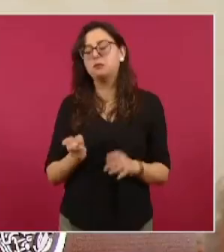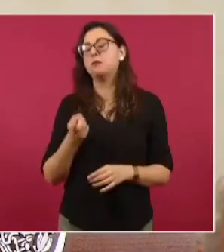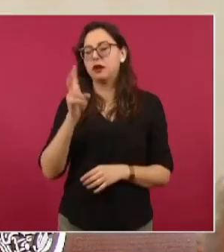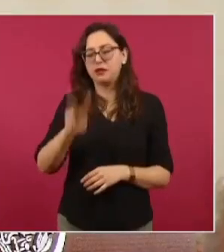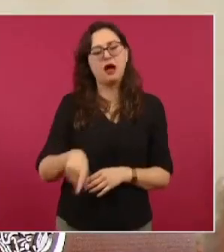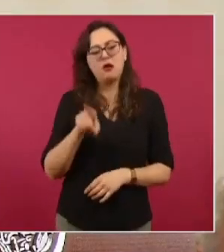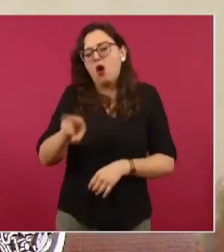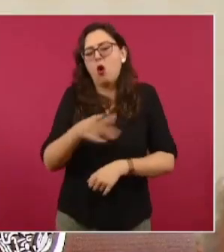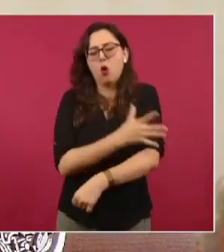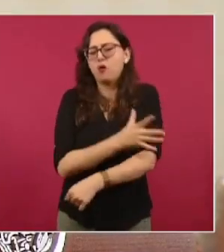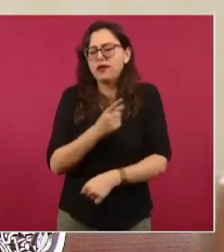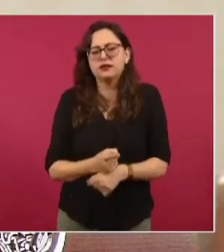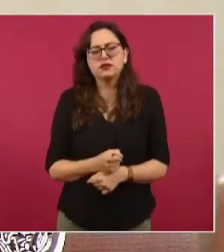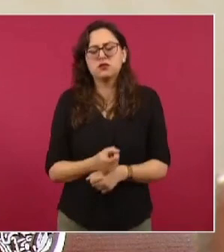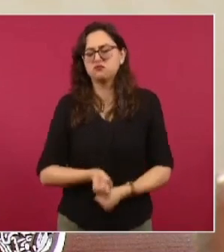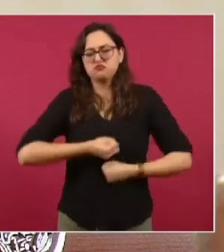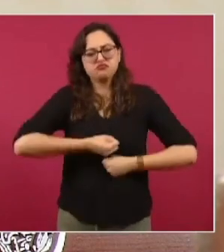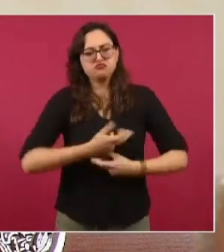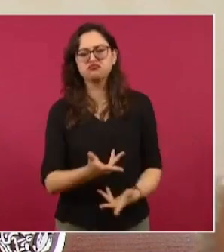con él